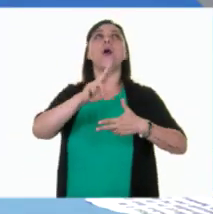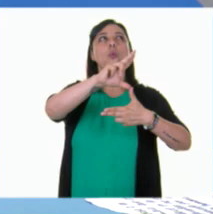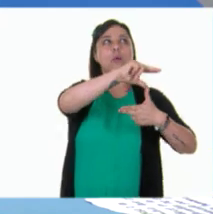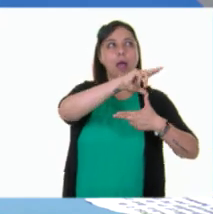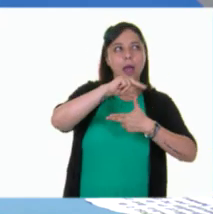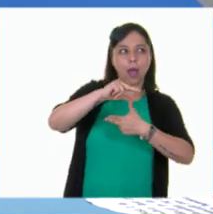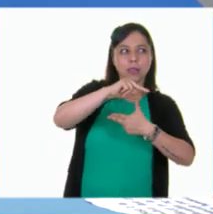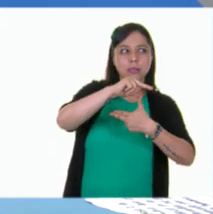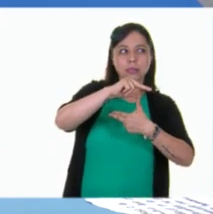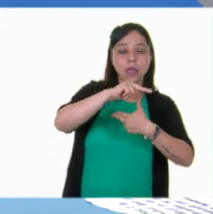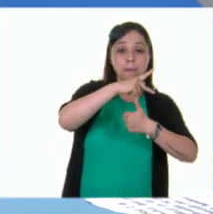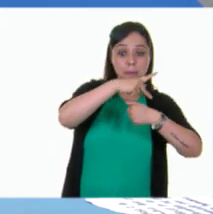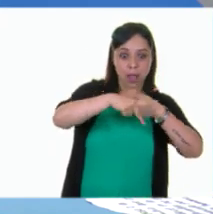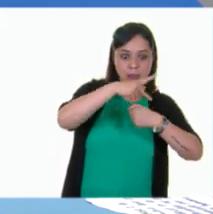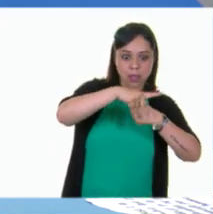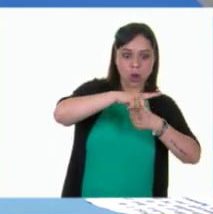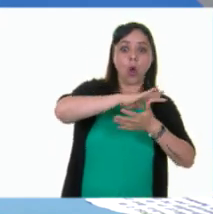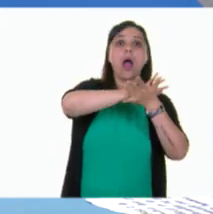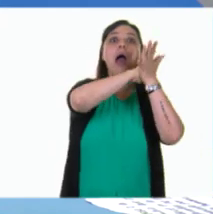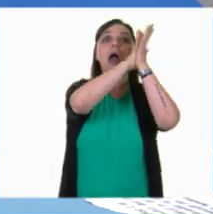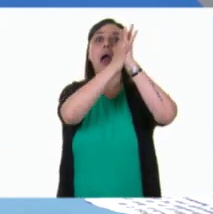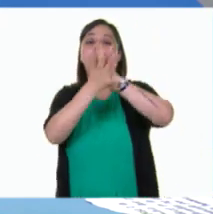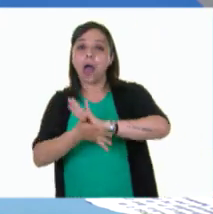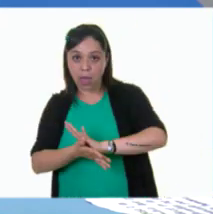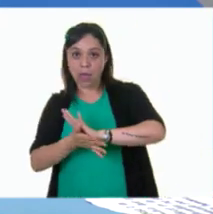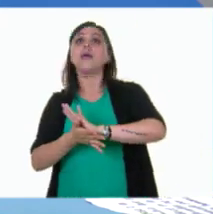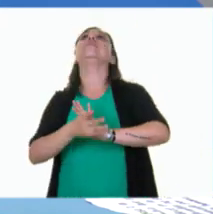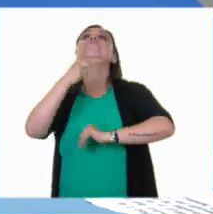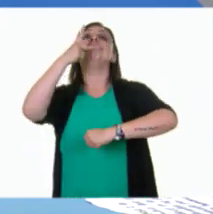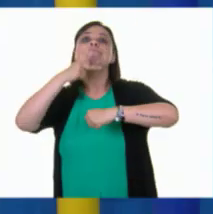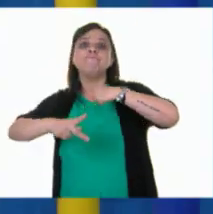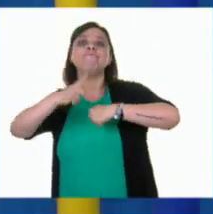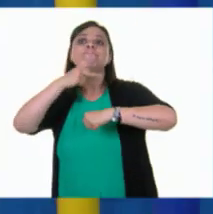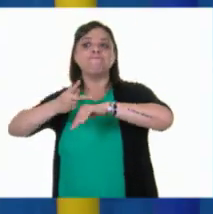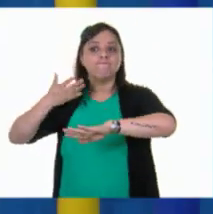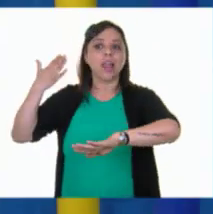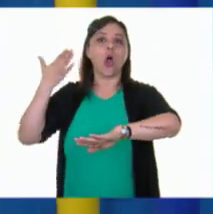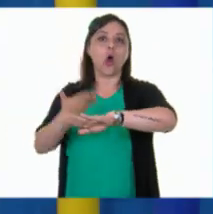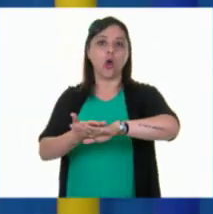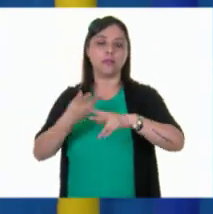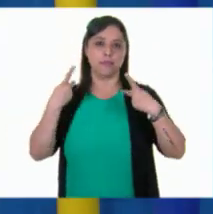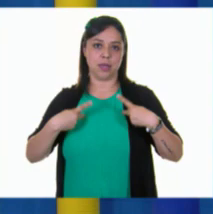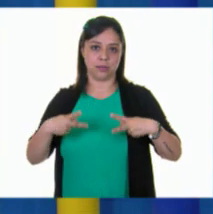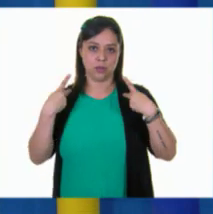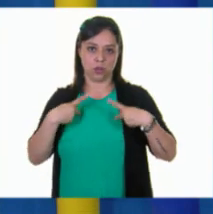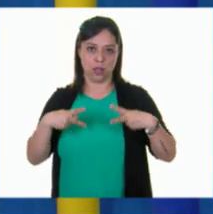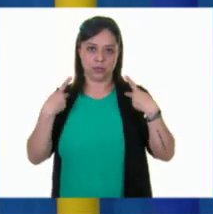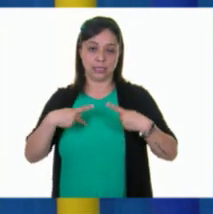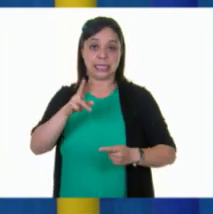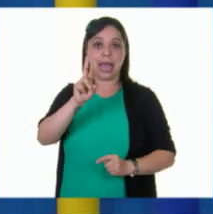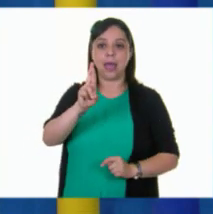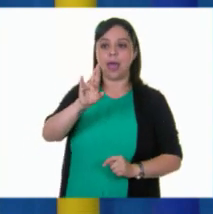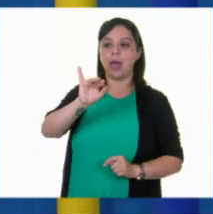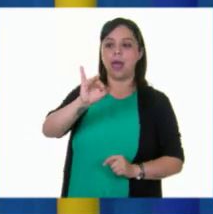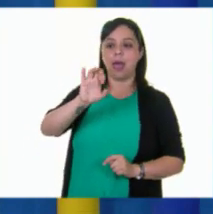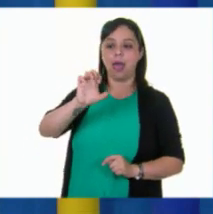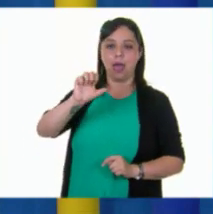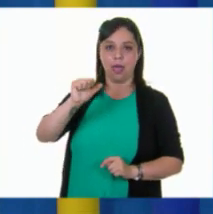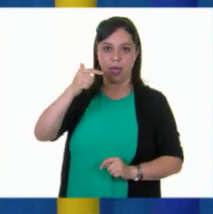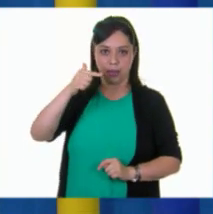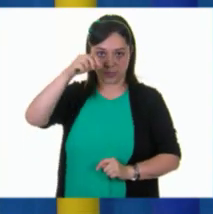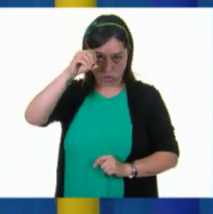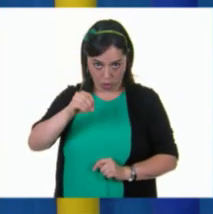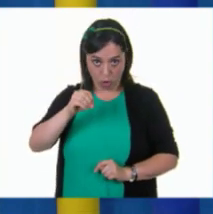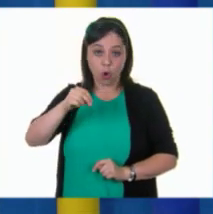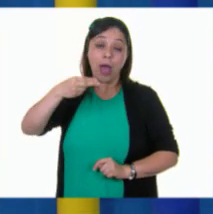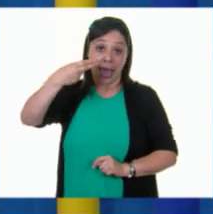hay gente que puede ser afectada por estar viviendo ahí. Exactamente, Raulito. A la población que está en